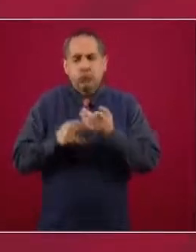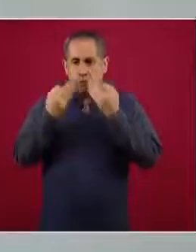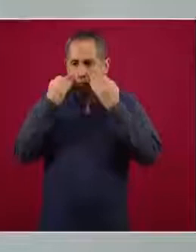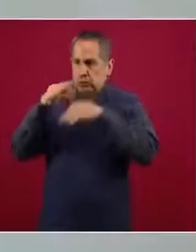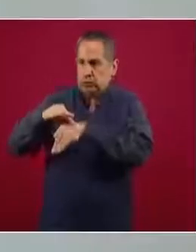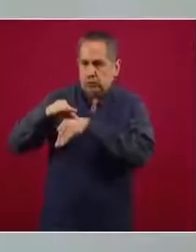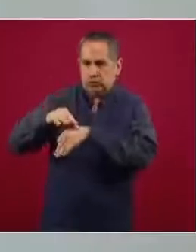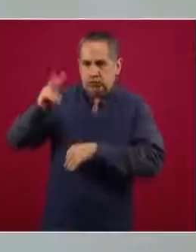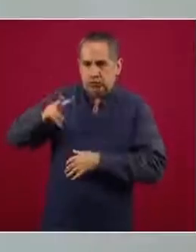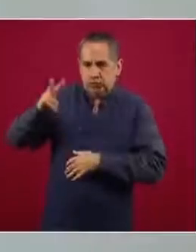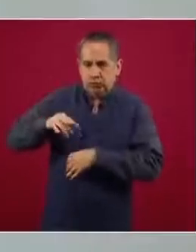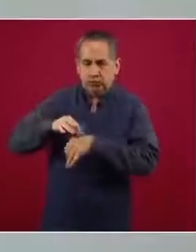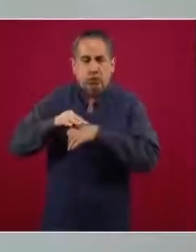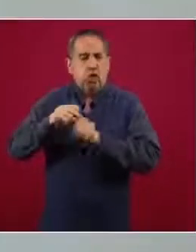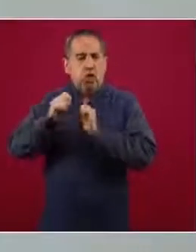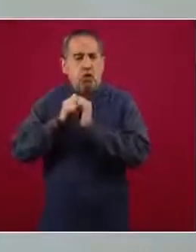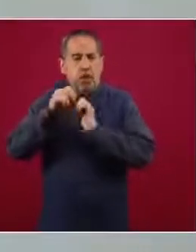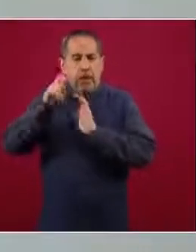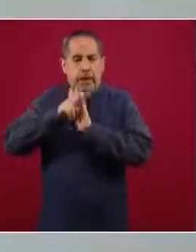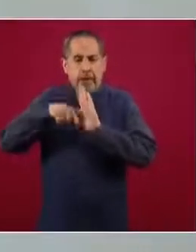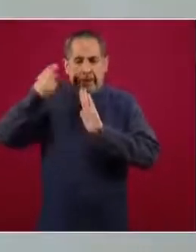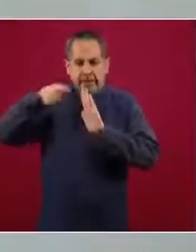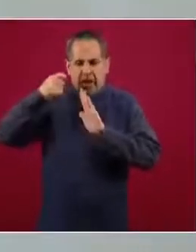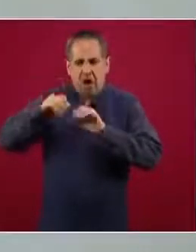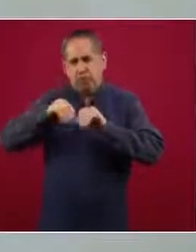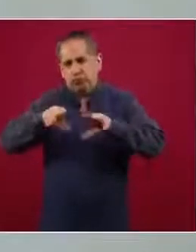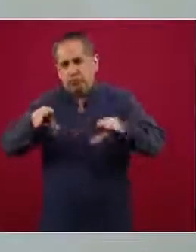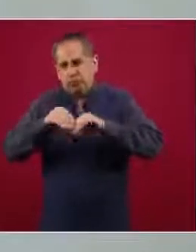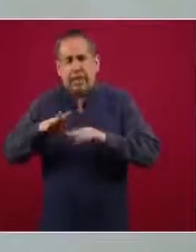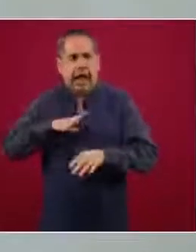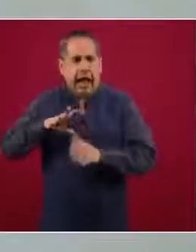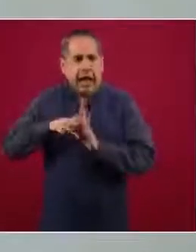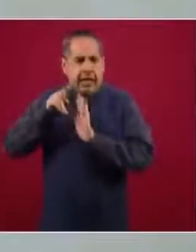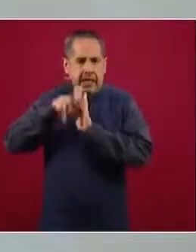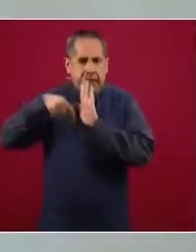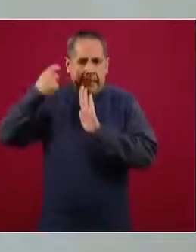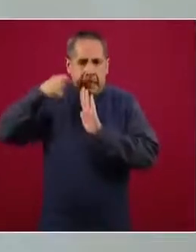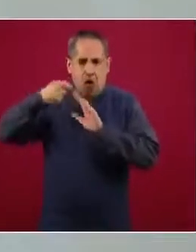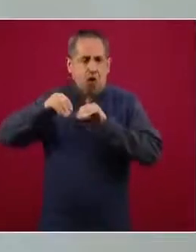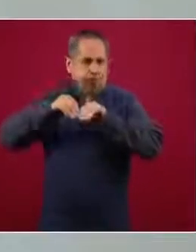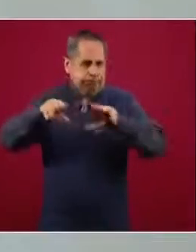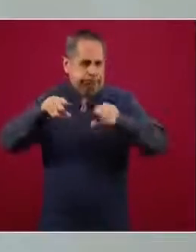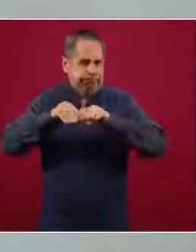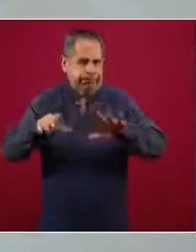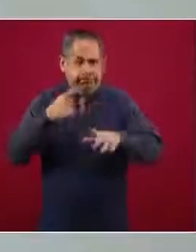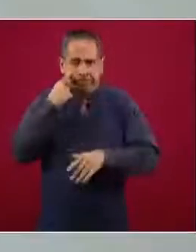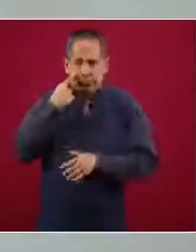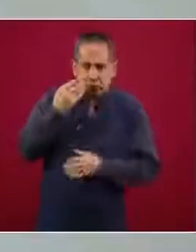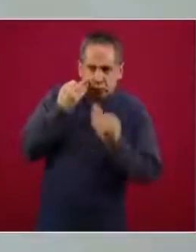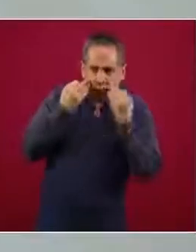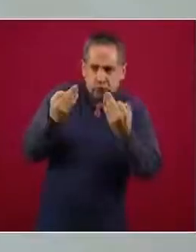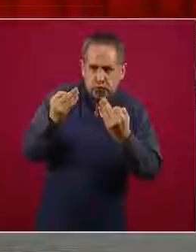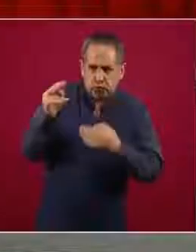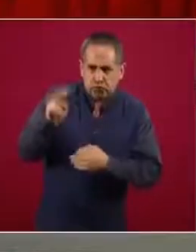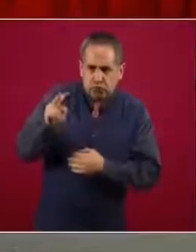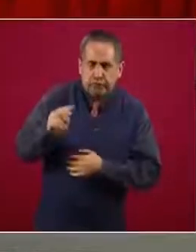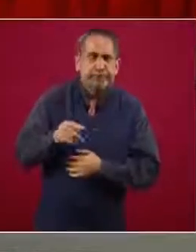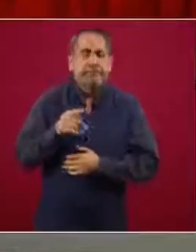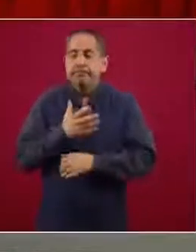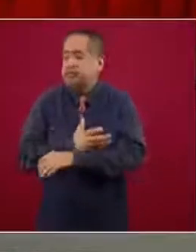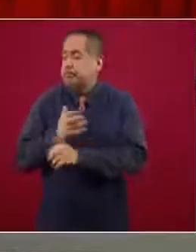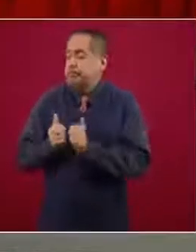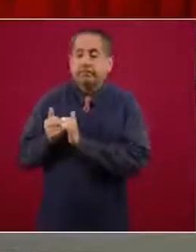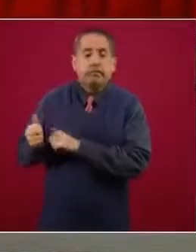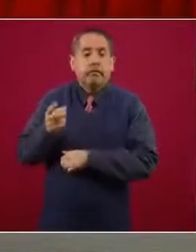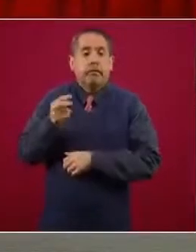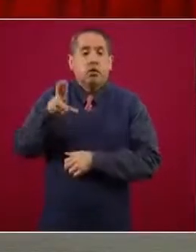testimonio videograbado. Tenemos unos videos preparados. Y nos acompaña nuestra colega,